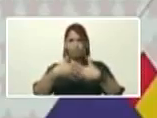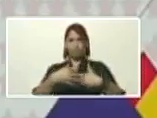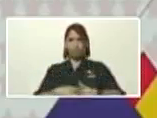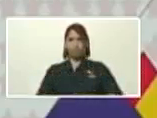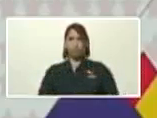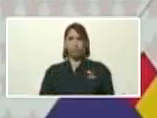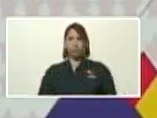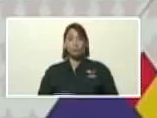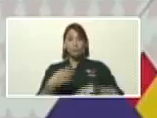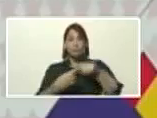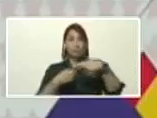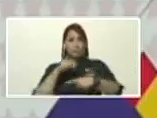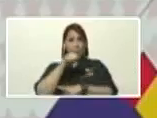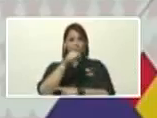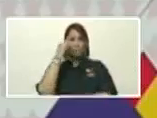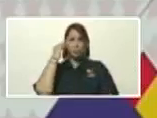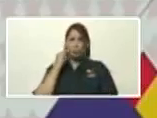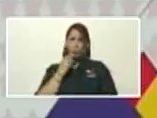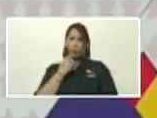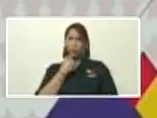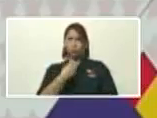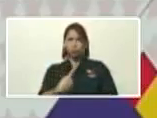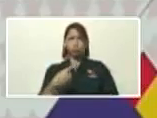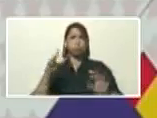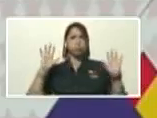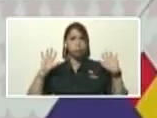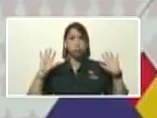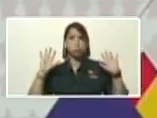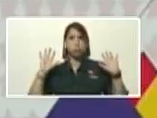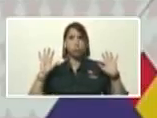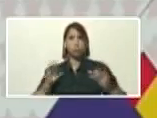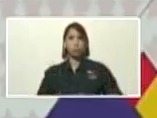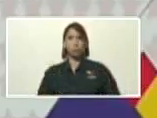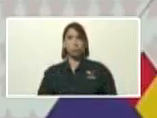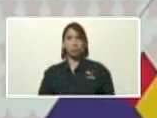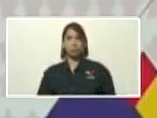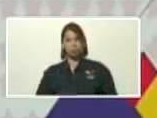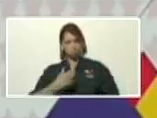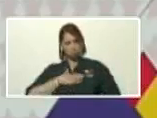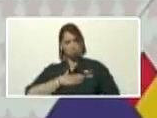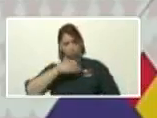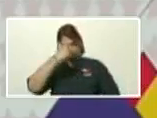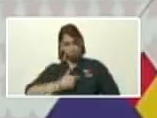La Revolución Bolivariana, lo digo como dirigente obrero,